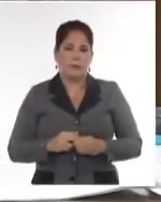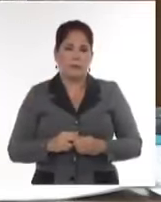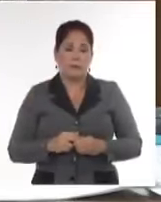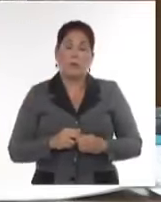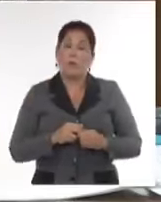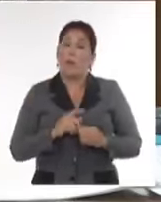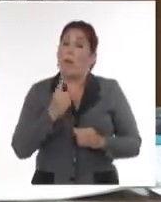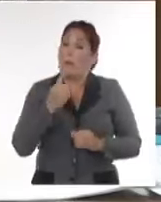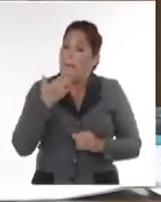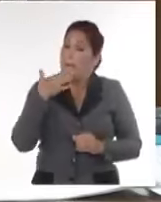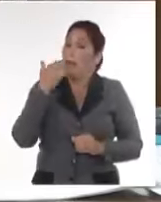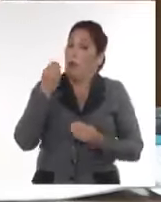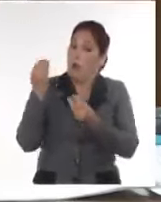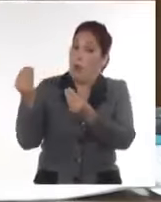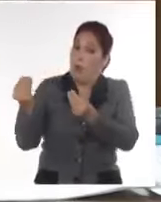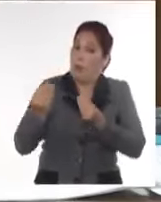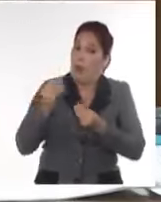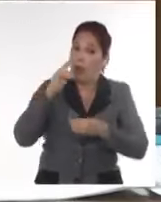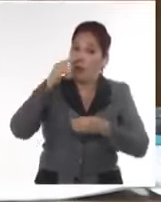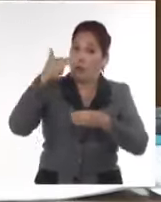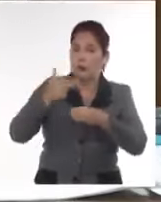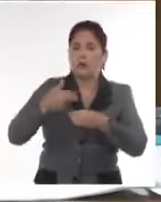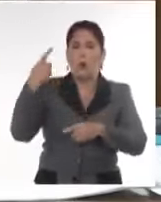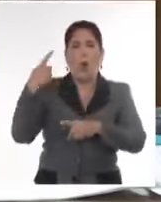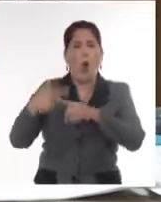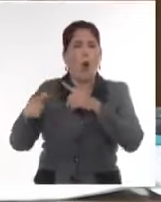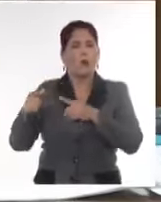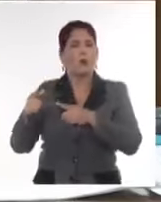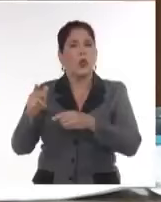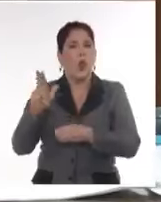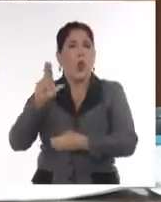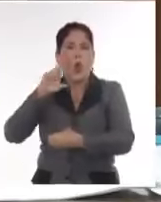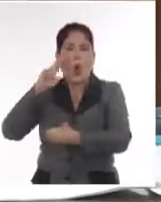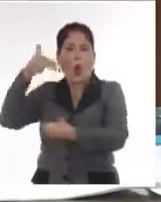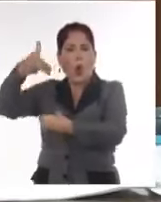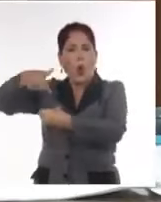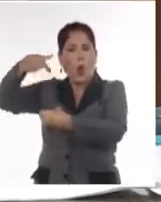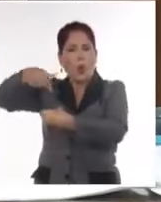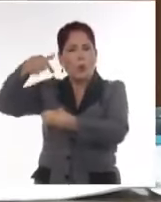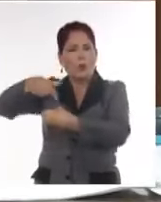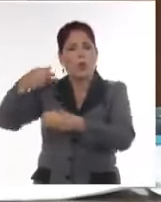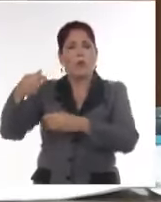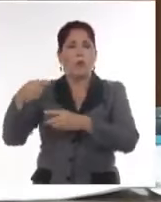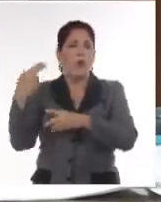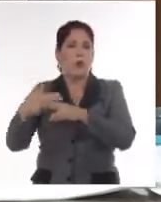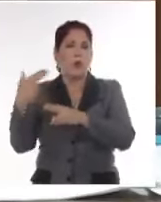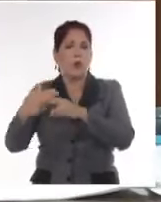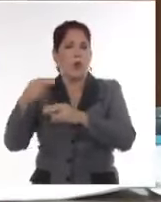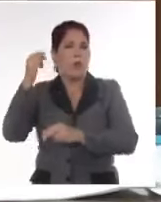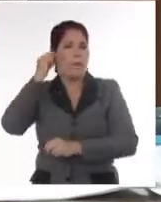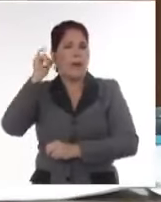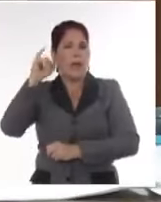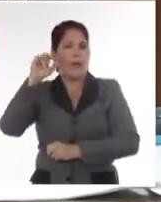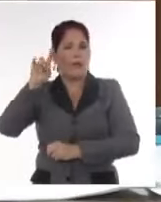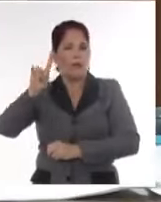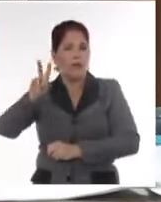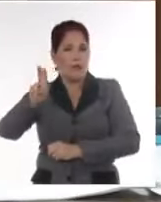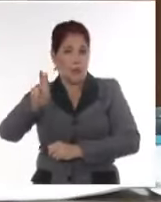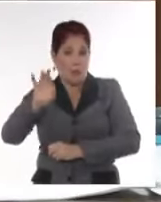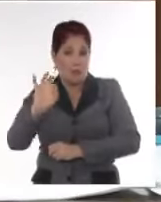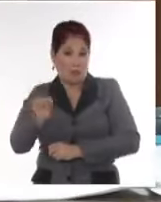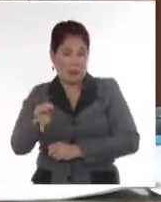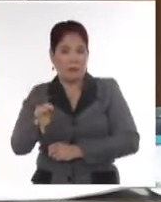condición mejor, y tenemos fuel, y vamos a tener fuel para unos días más. Es decir, que va a coincidir la entrada de